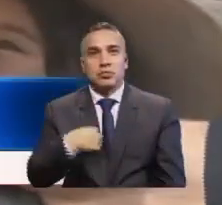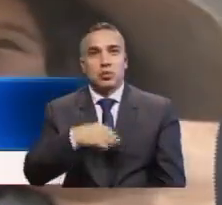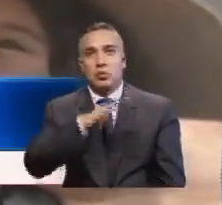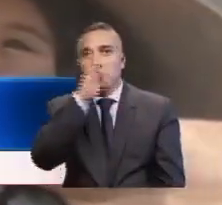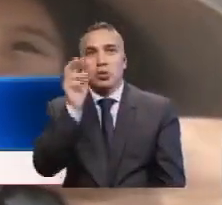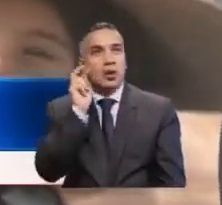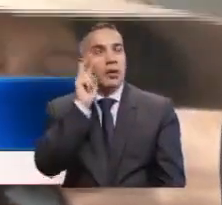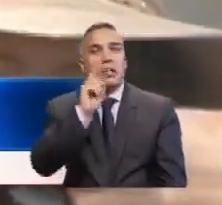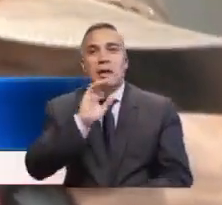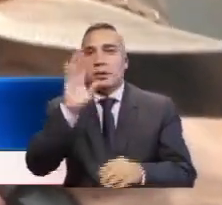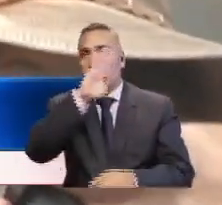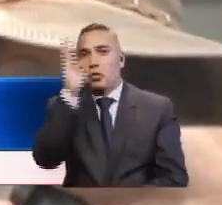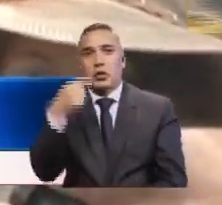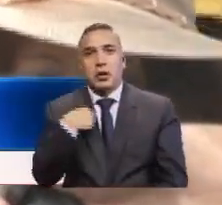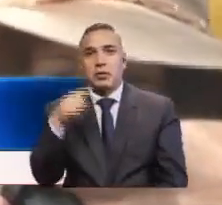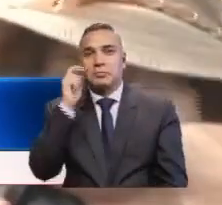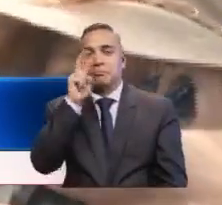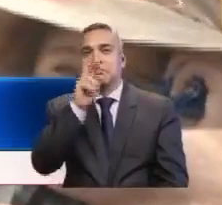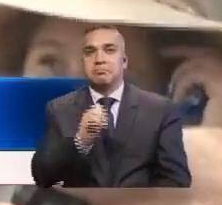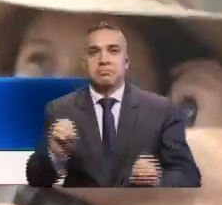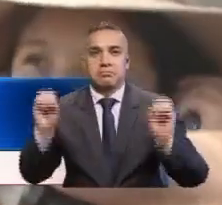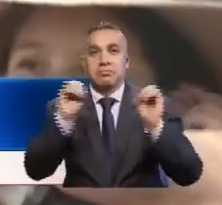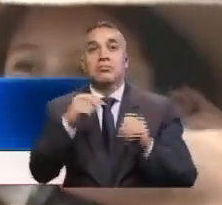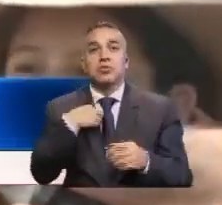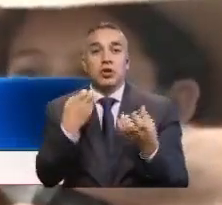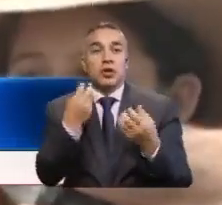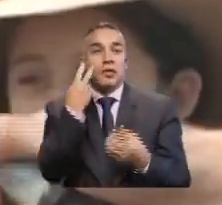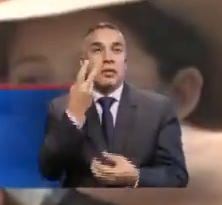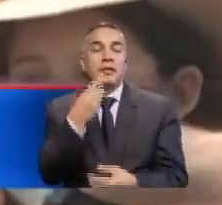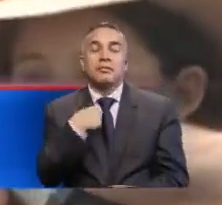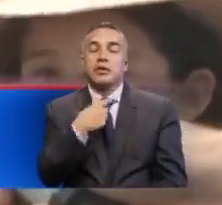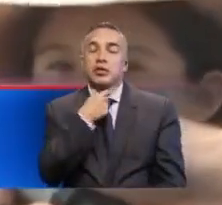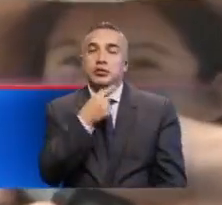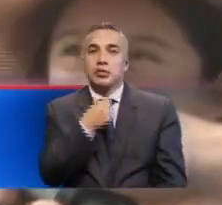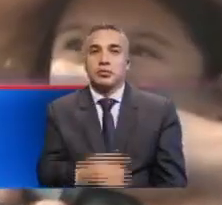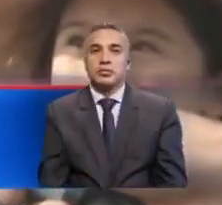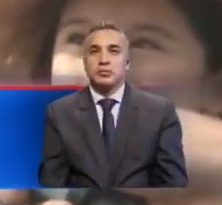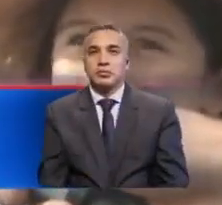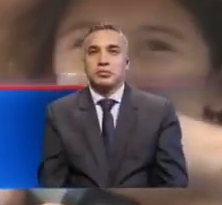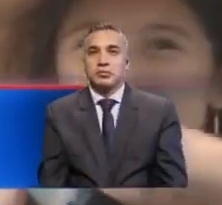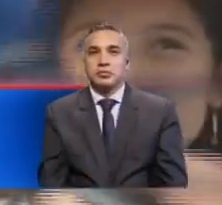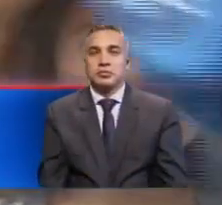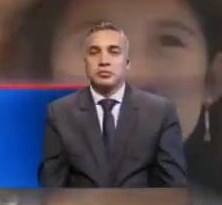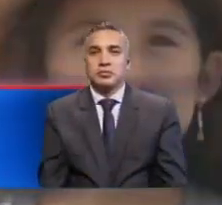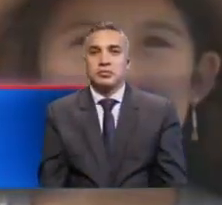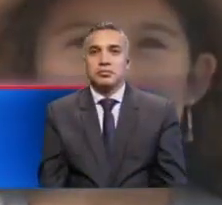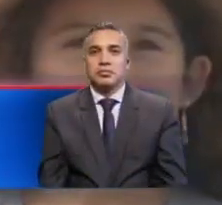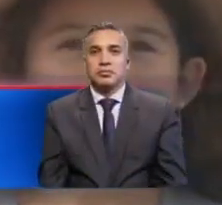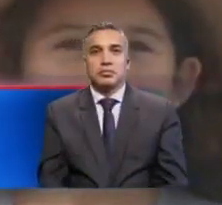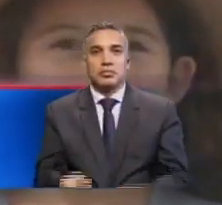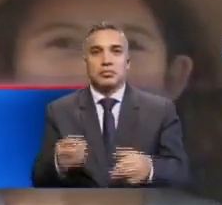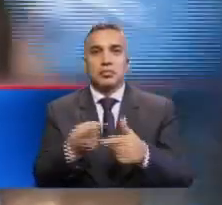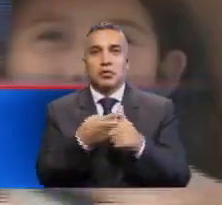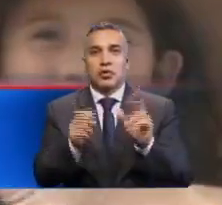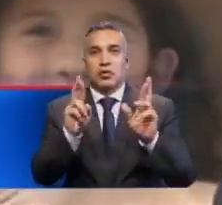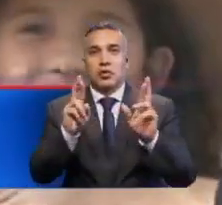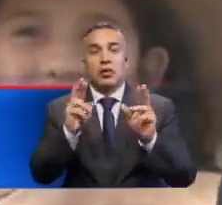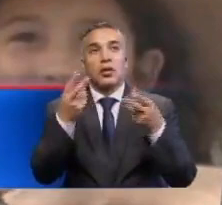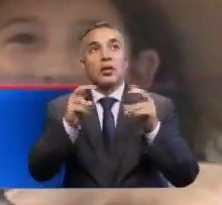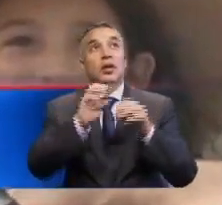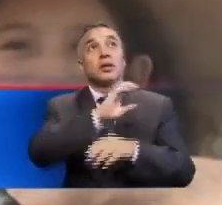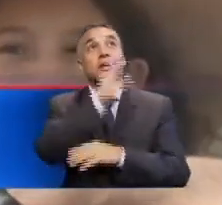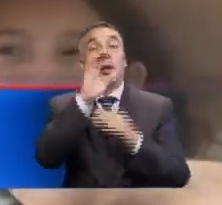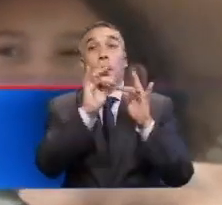visto un cometa como tal, no lo he visto. Sí me gustaría verlo, por el destello. Esperemos que sea un cielo despejado.